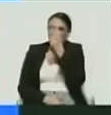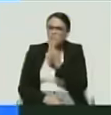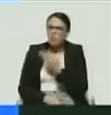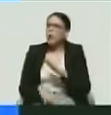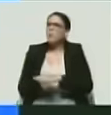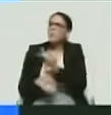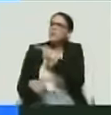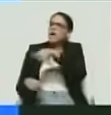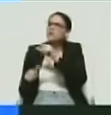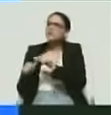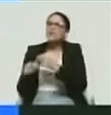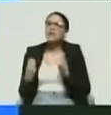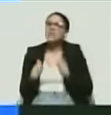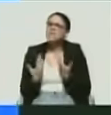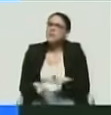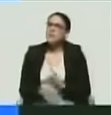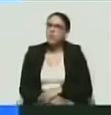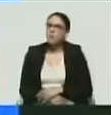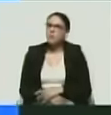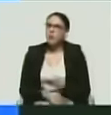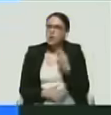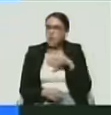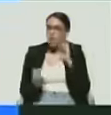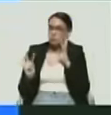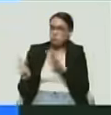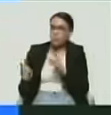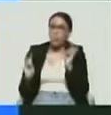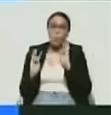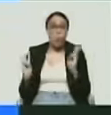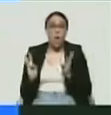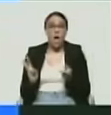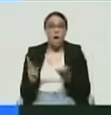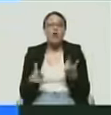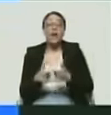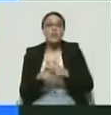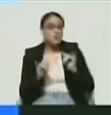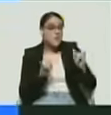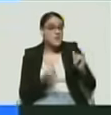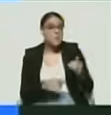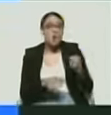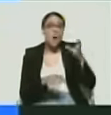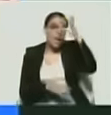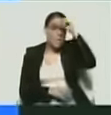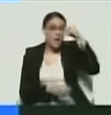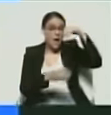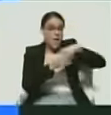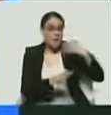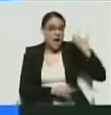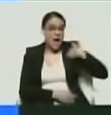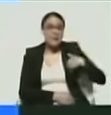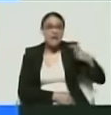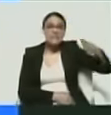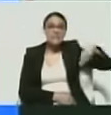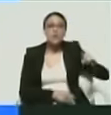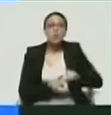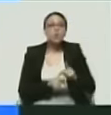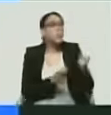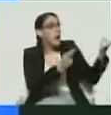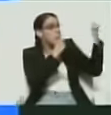Y por supuesto, a los que tiene allí en la embajada de Argentina en Venezuela, les debe parecer una cosa